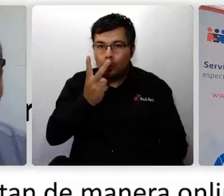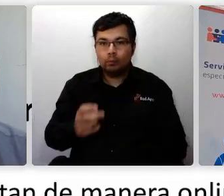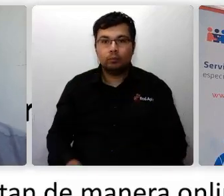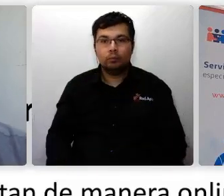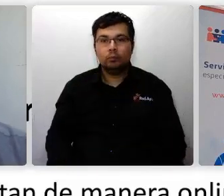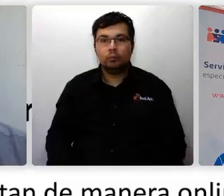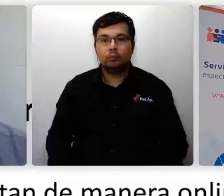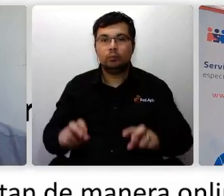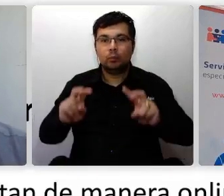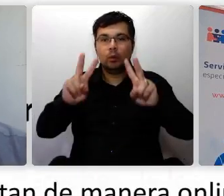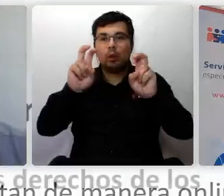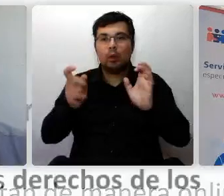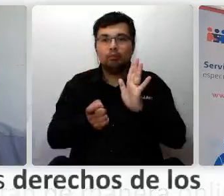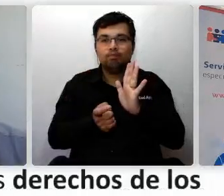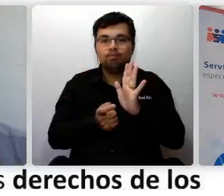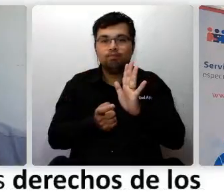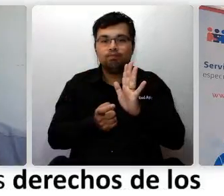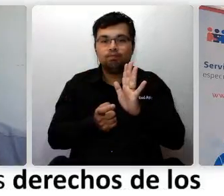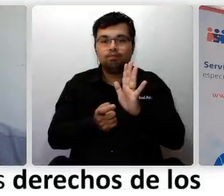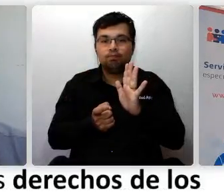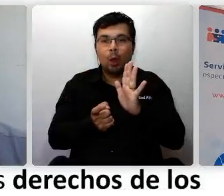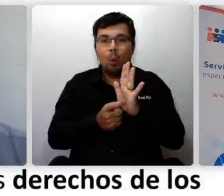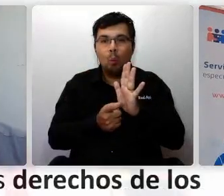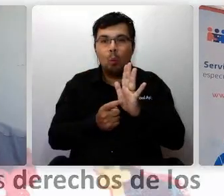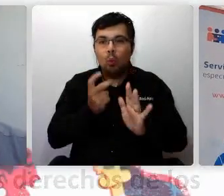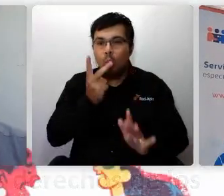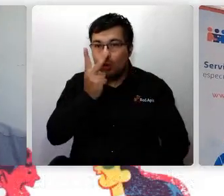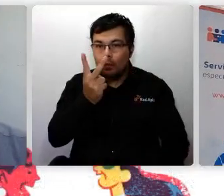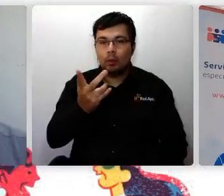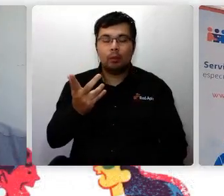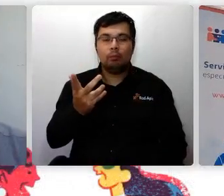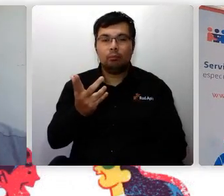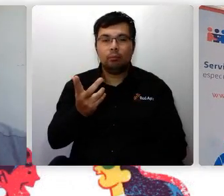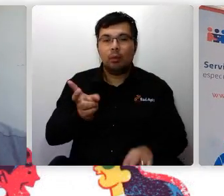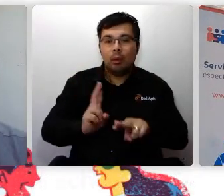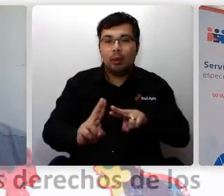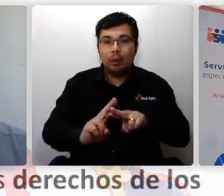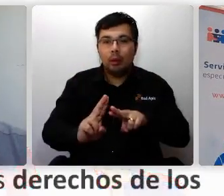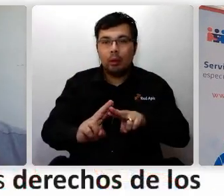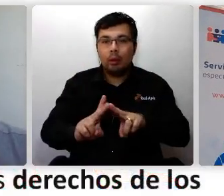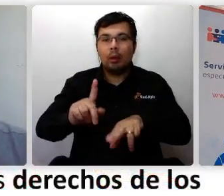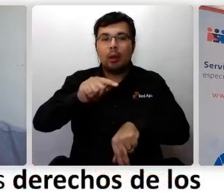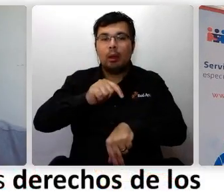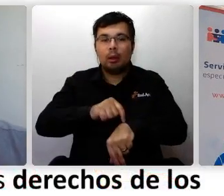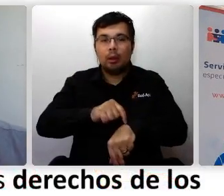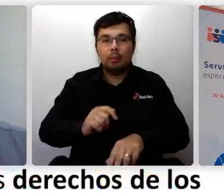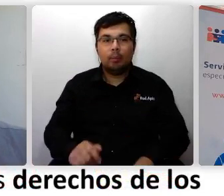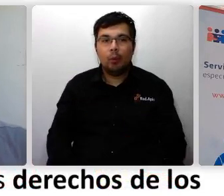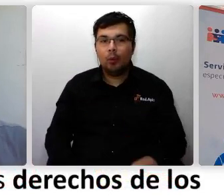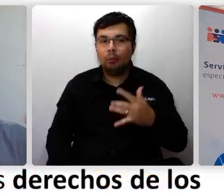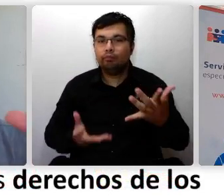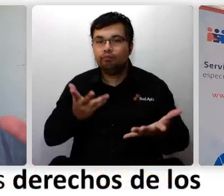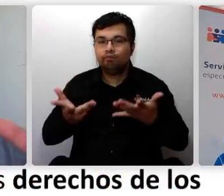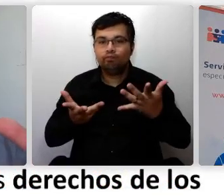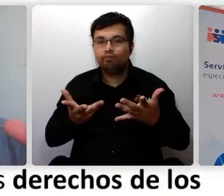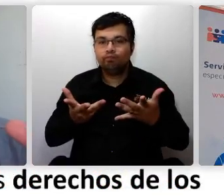el punto de vista de generar, digamos, la instancia de la notificación, desde el punto de vista de